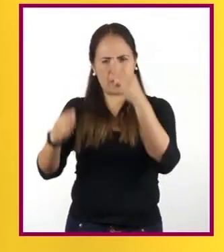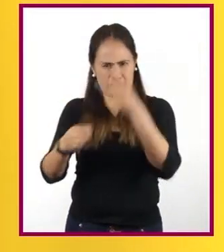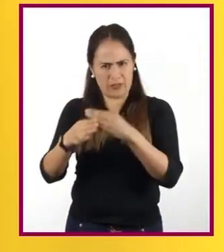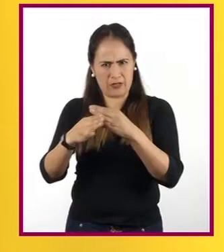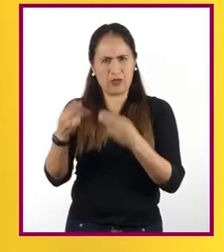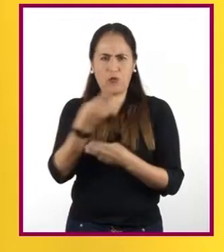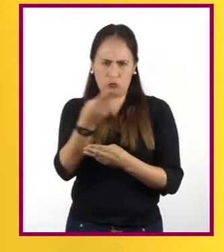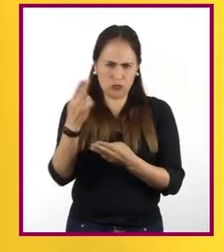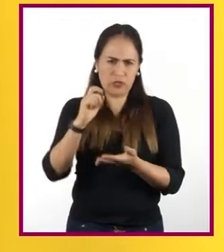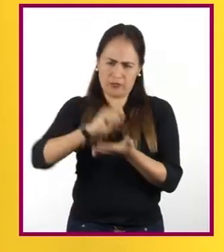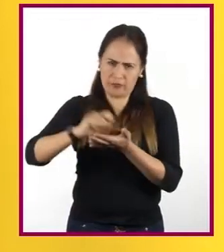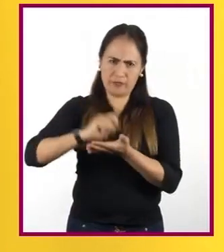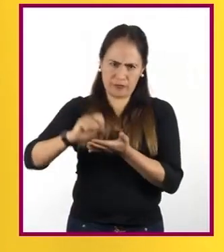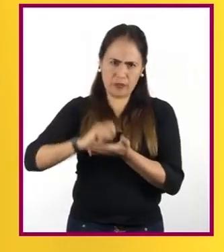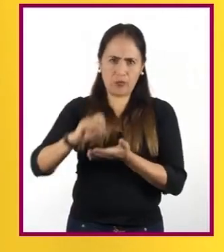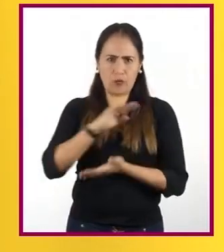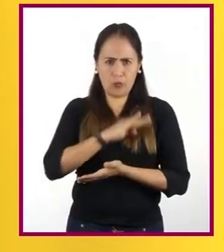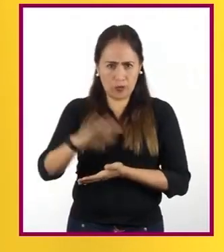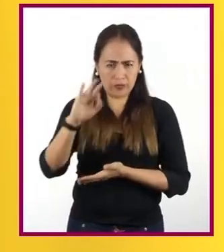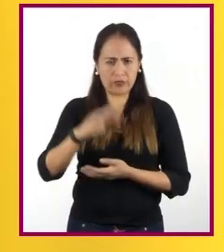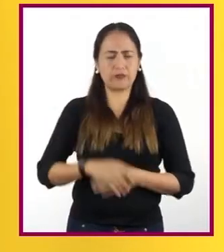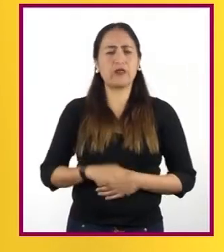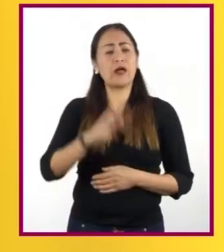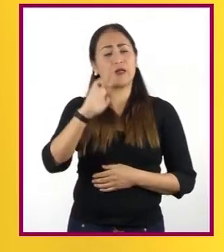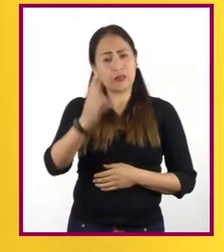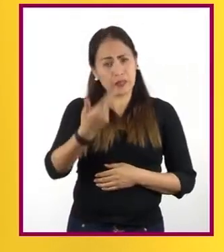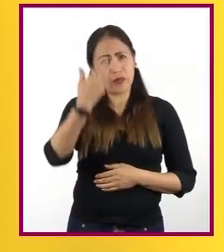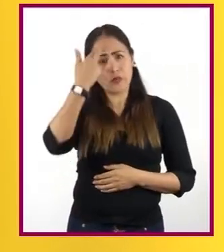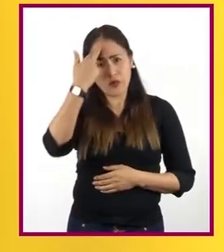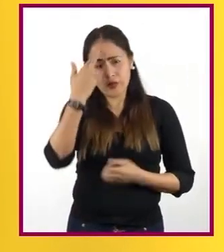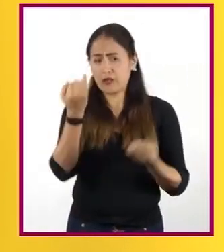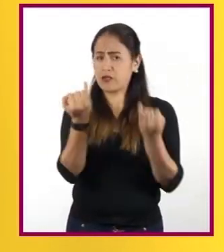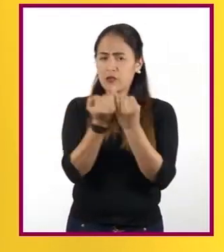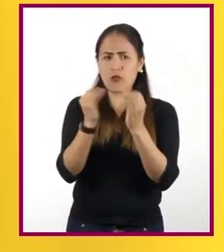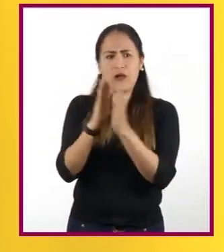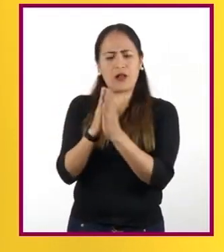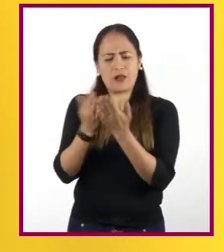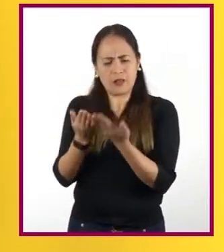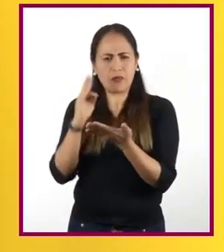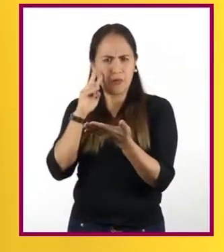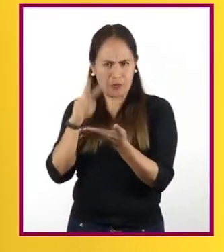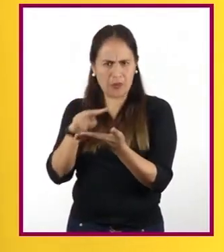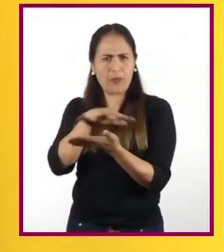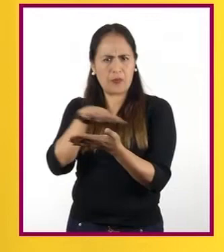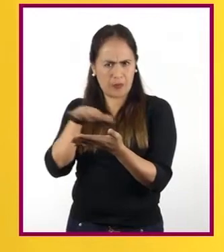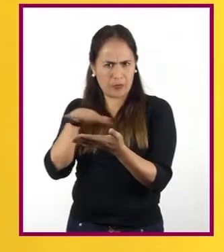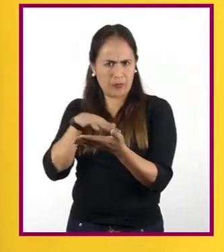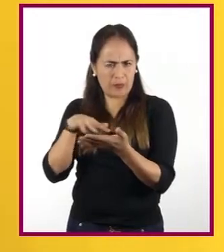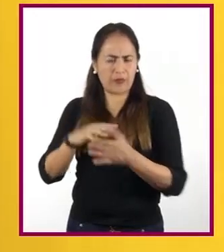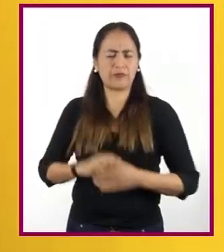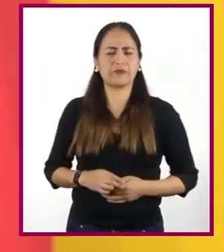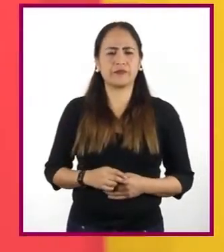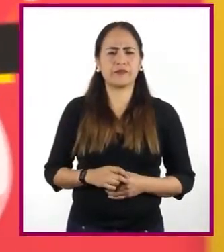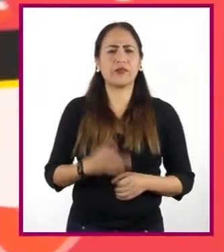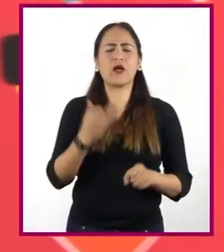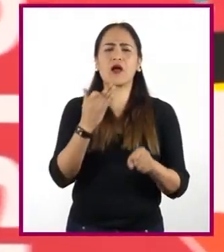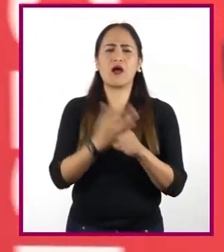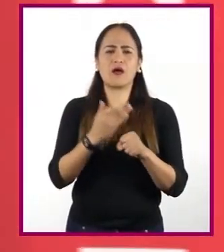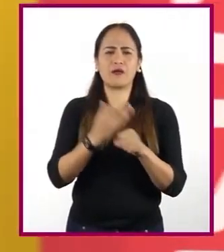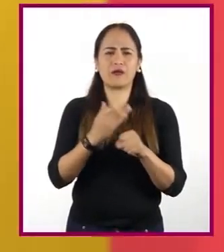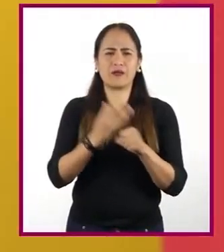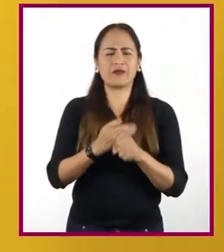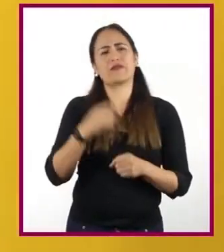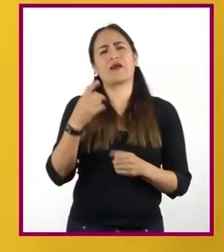que tomen notas. Recuerden que también pueden consultar su libro de texto. Escuchemos detenidamente la